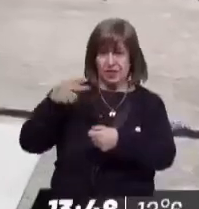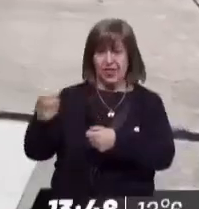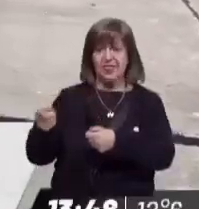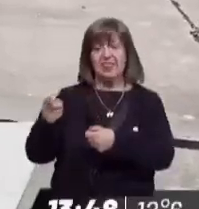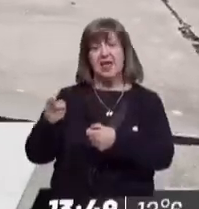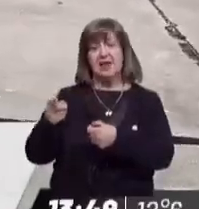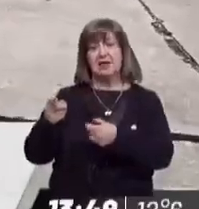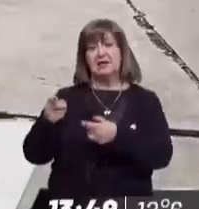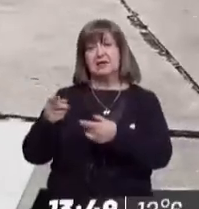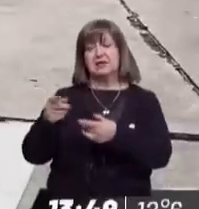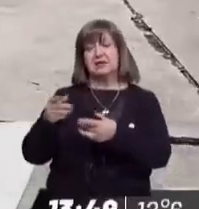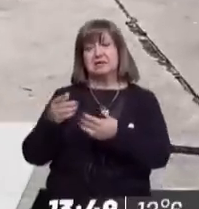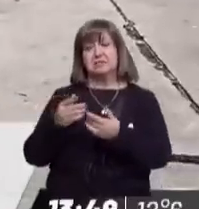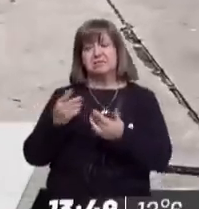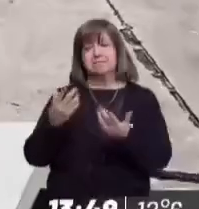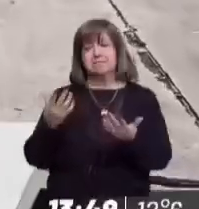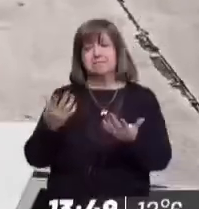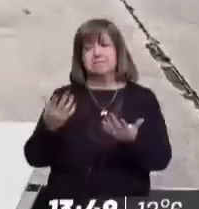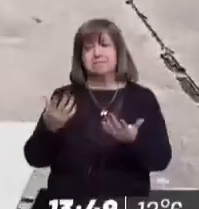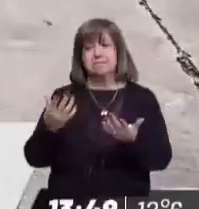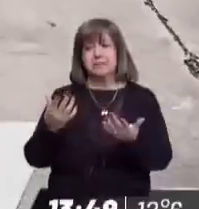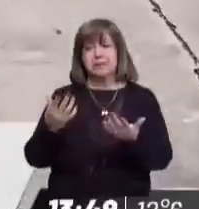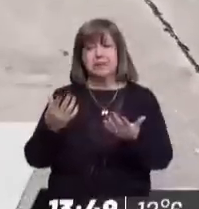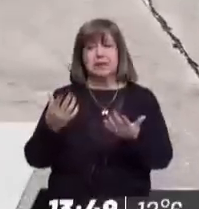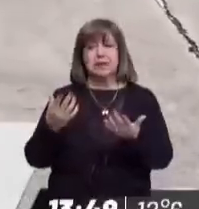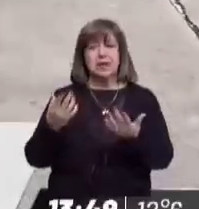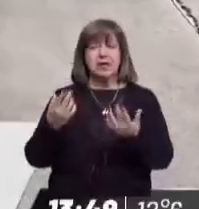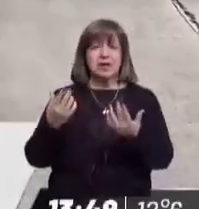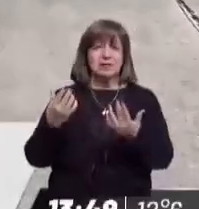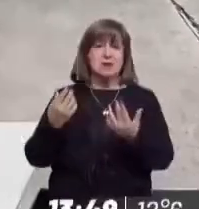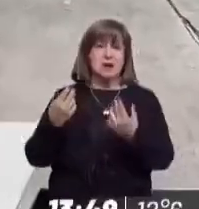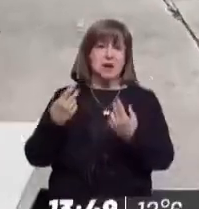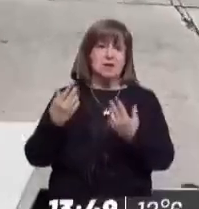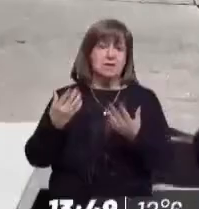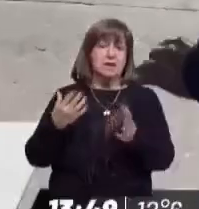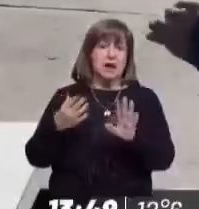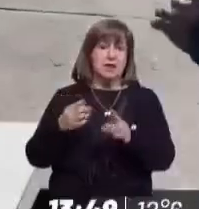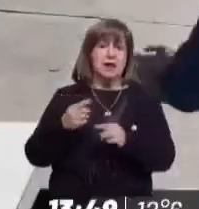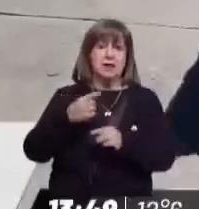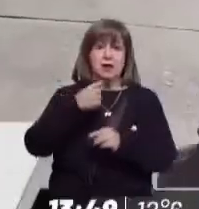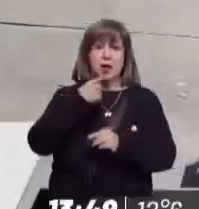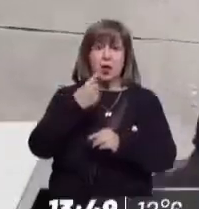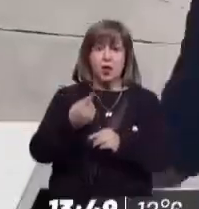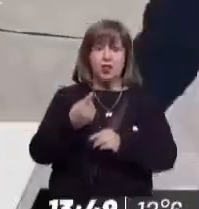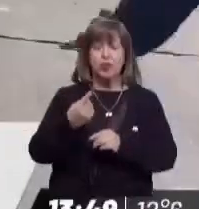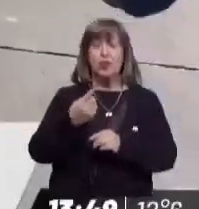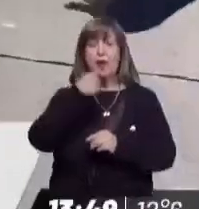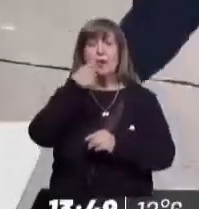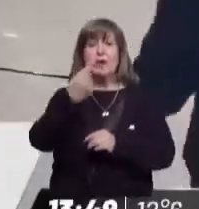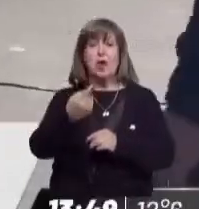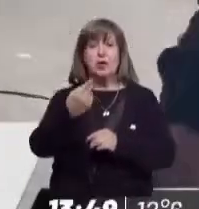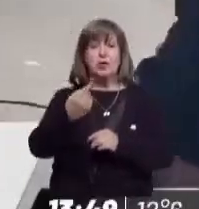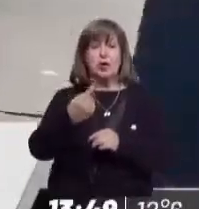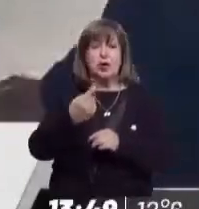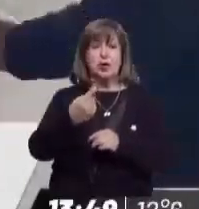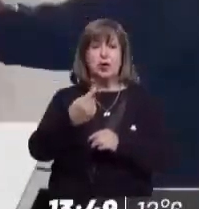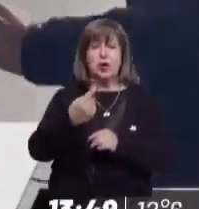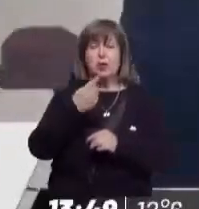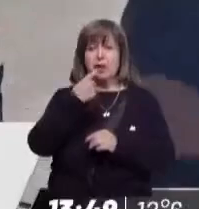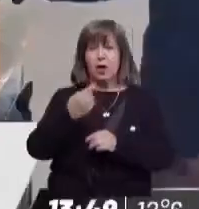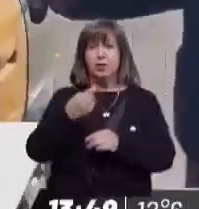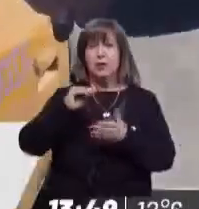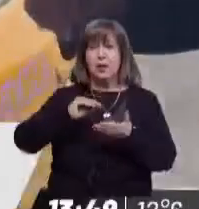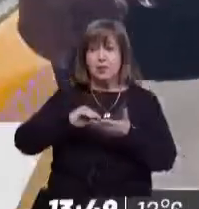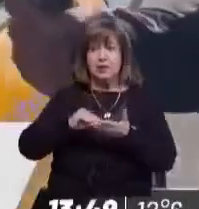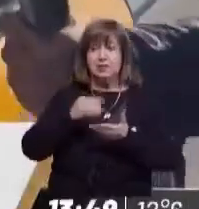Mendoza, el Gran Mendoza, y conocer algún tipo de destino turístico. A ver Leandro. si tenemos la oportunidad de poder charlar con un